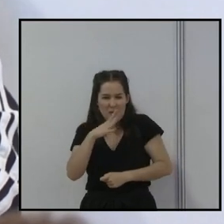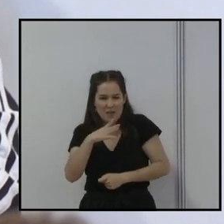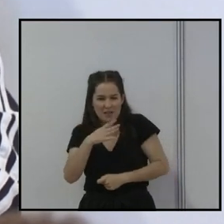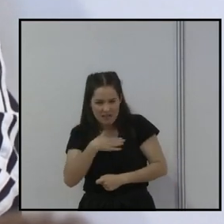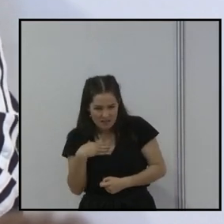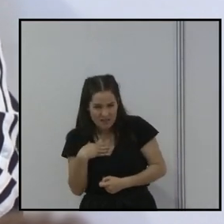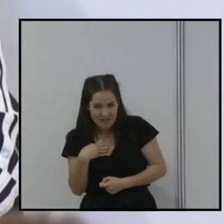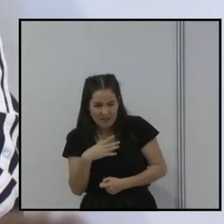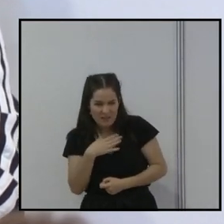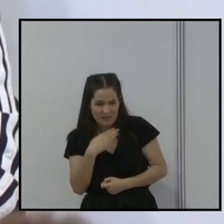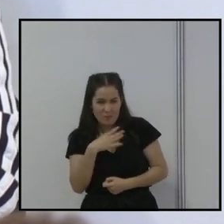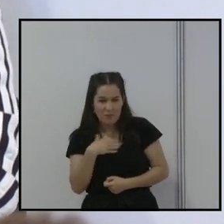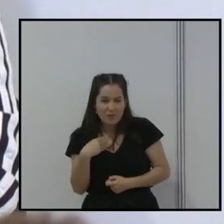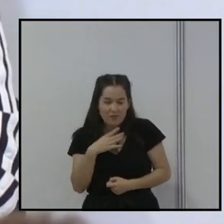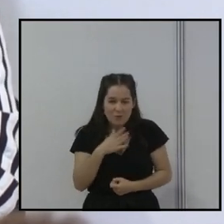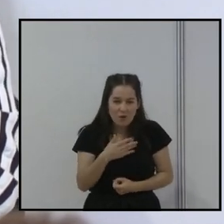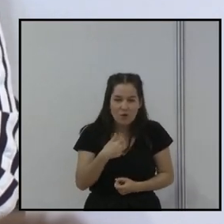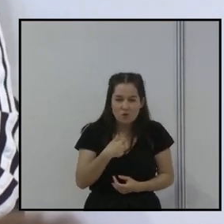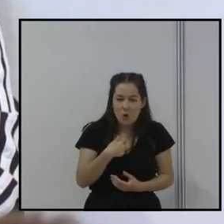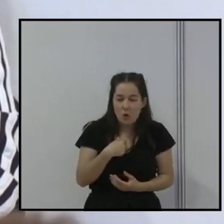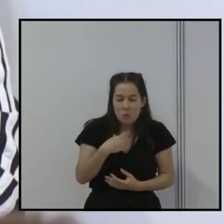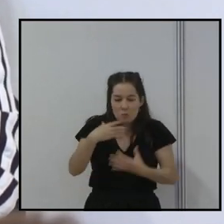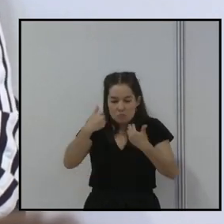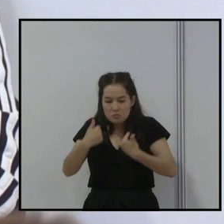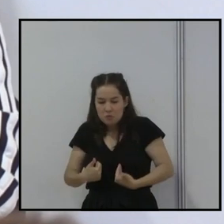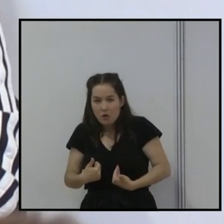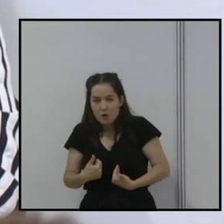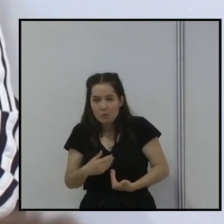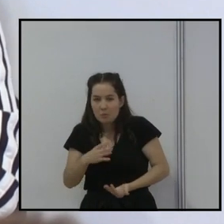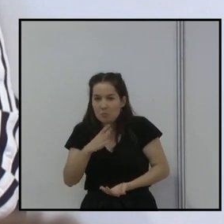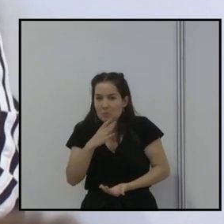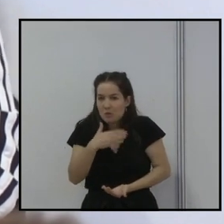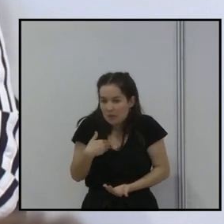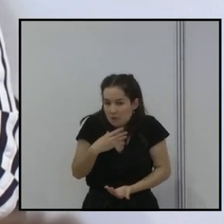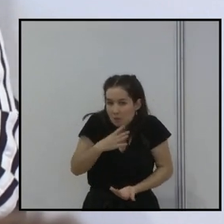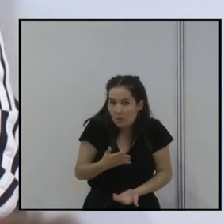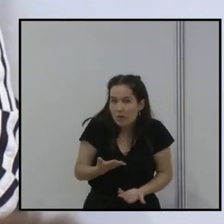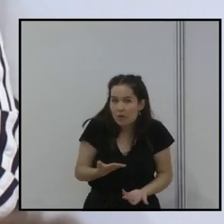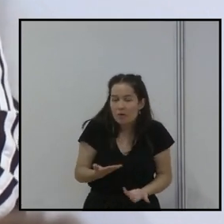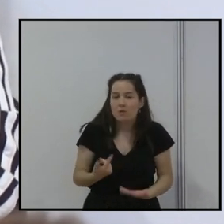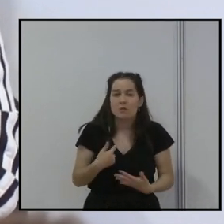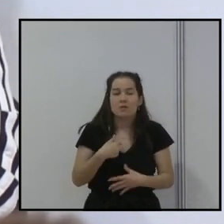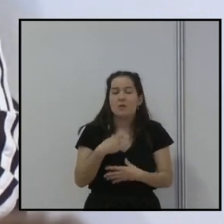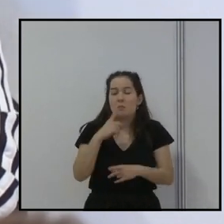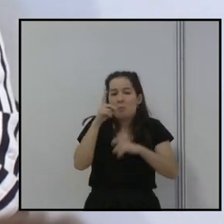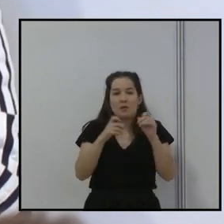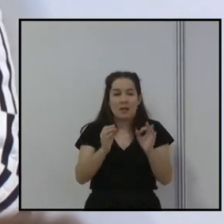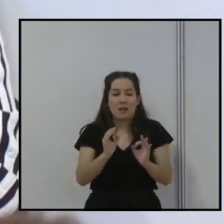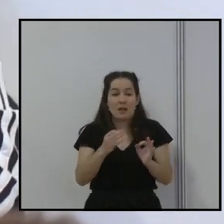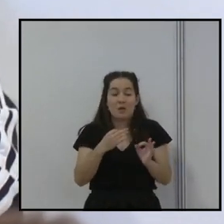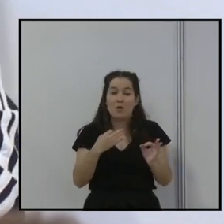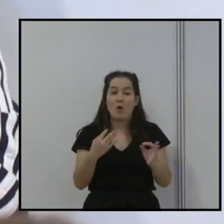quiero ser? No nos preguntamos esas cosas. Entonces, tiene que pasar algo muy trágico en nuestra vida para que de repente digamos, bueno, es que